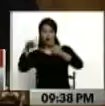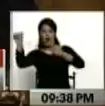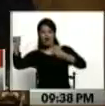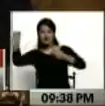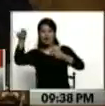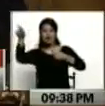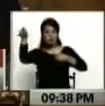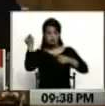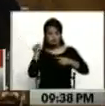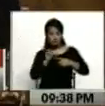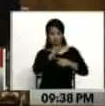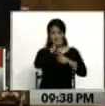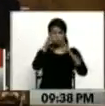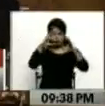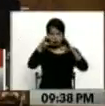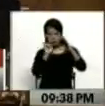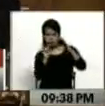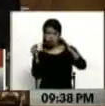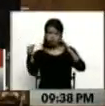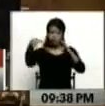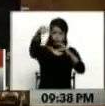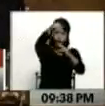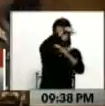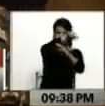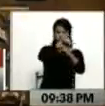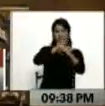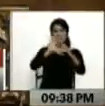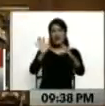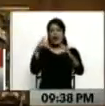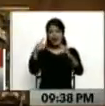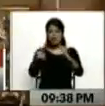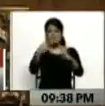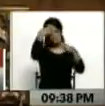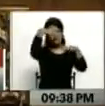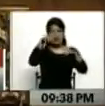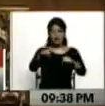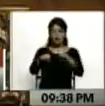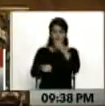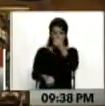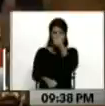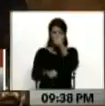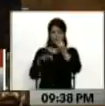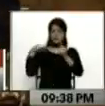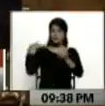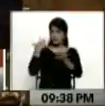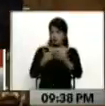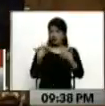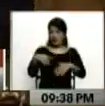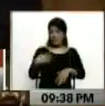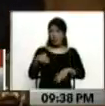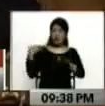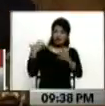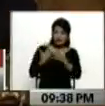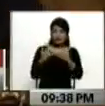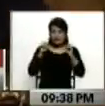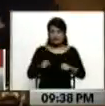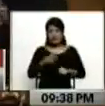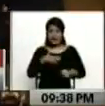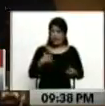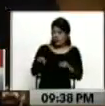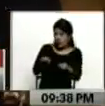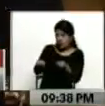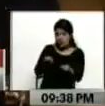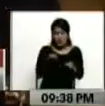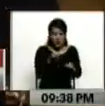regiones que se ha logrado instalar un imperio desde hace cuánto tiempo